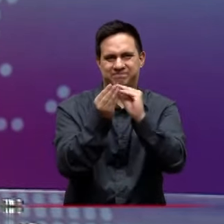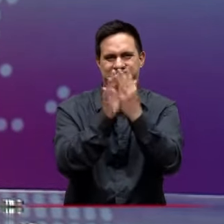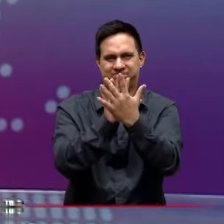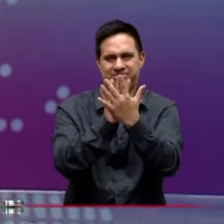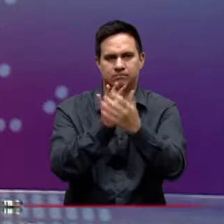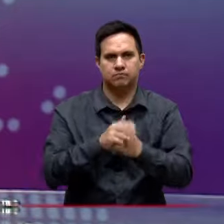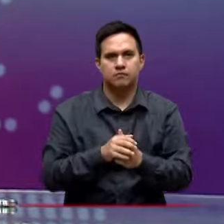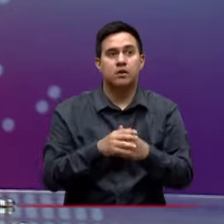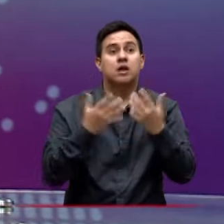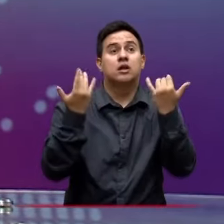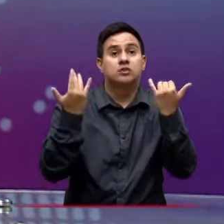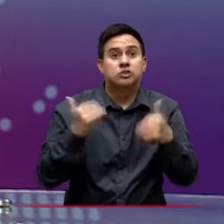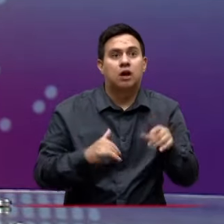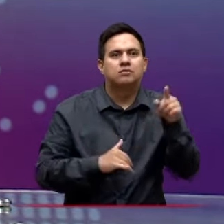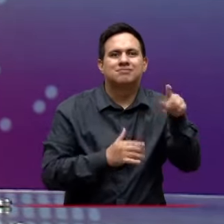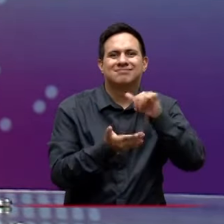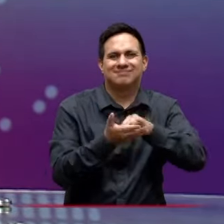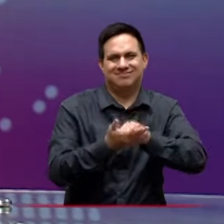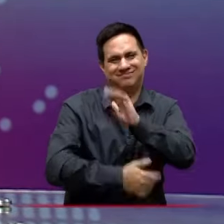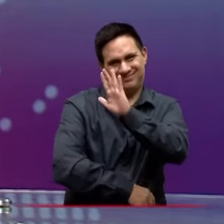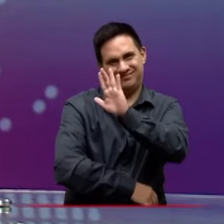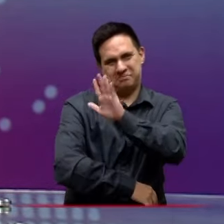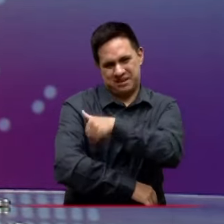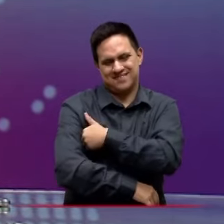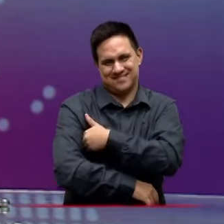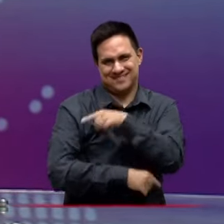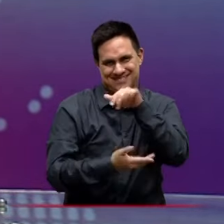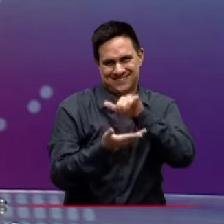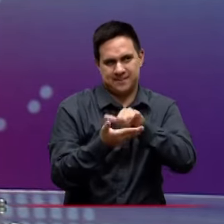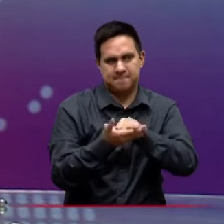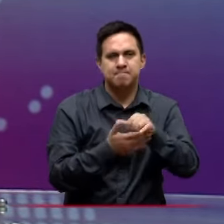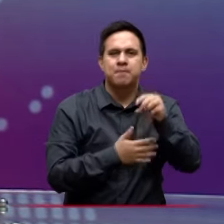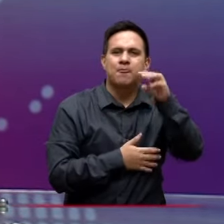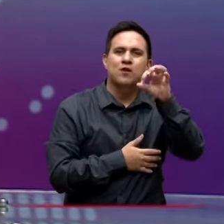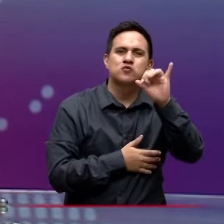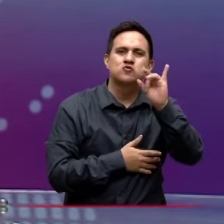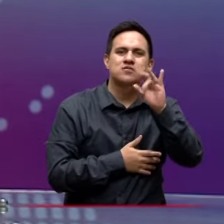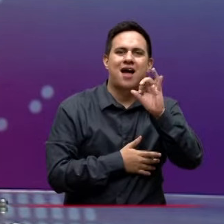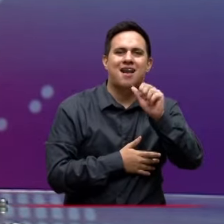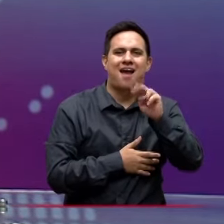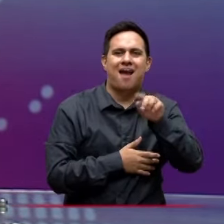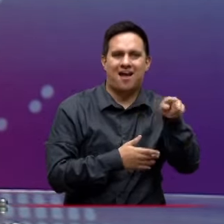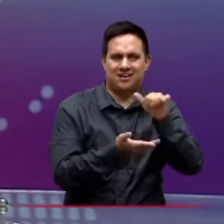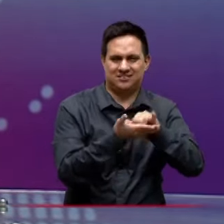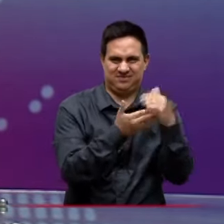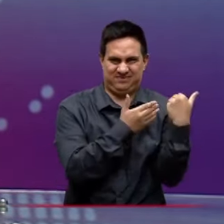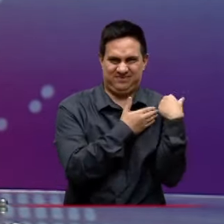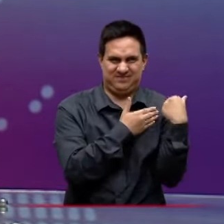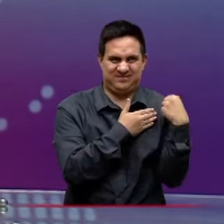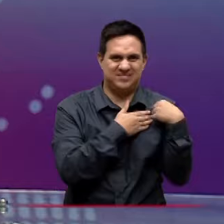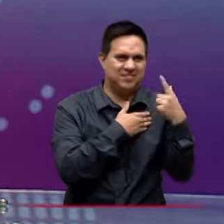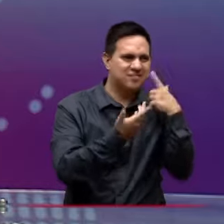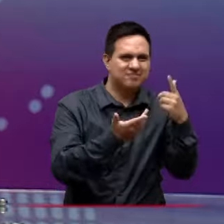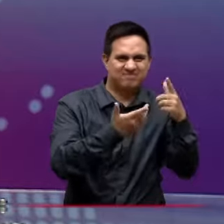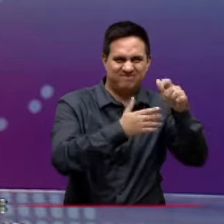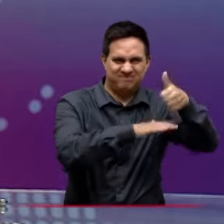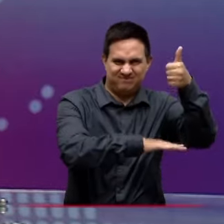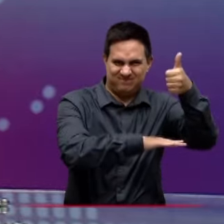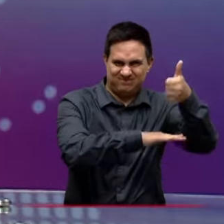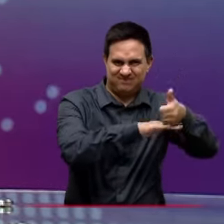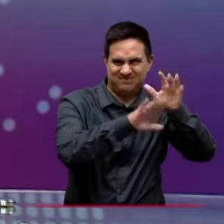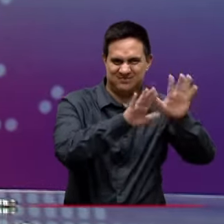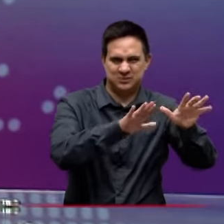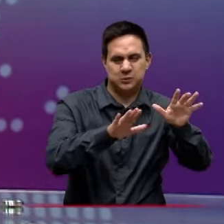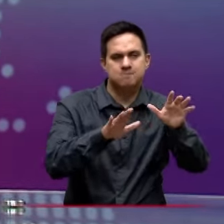y ahora presidenta de la COP16, Susana Muhammad, aseguró que se han logrado avances significativos en materia de